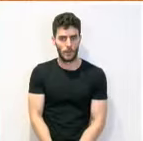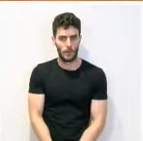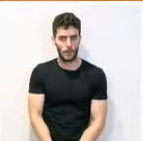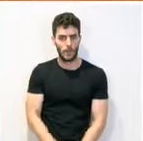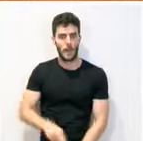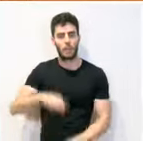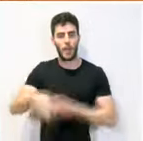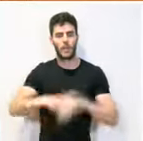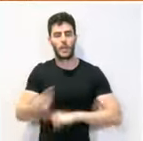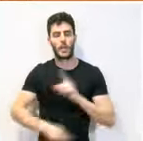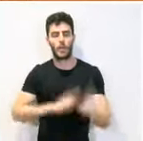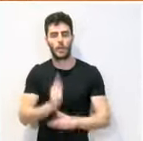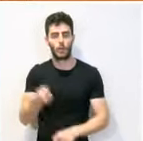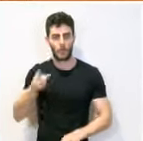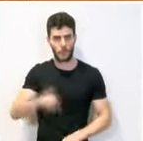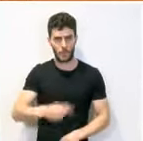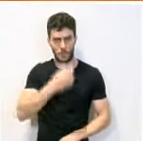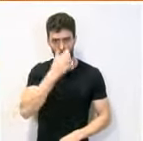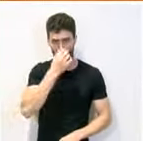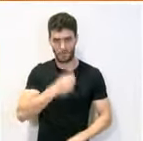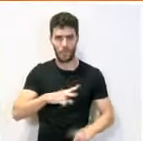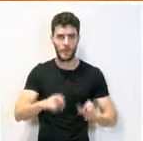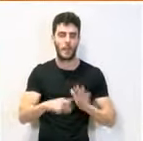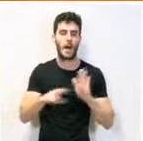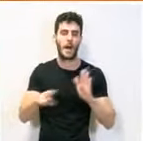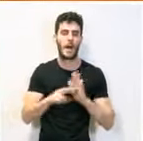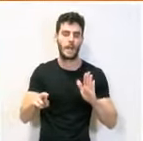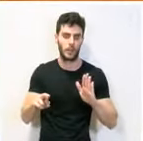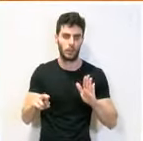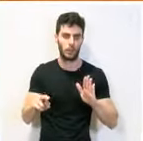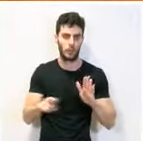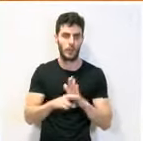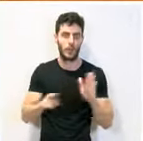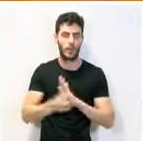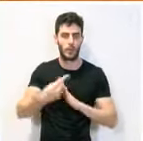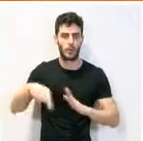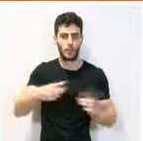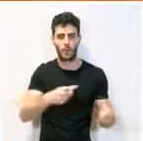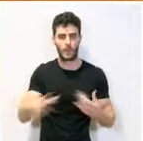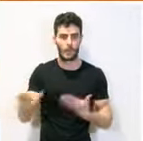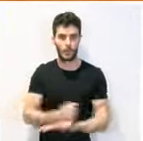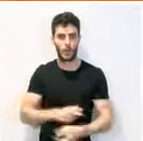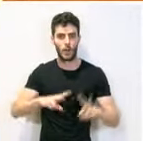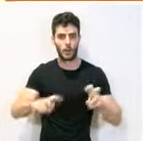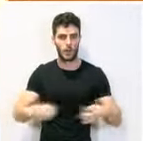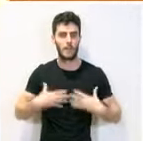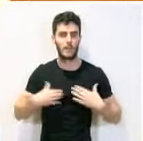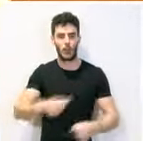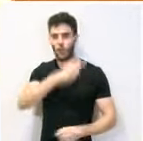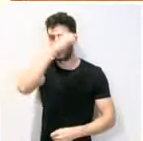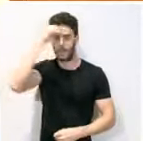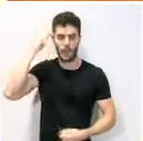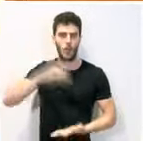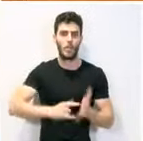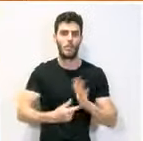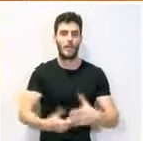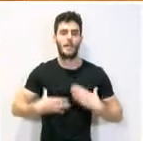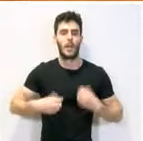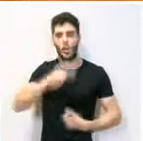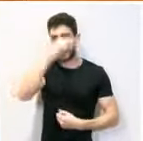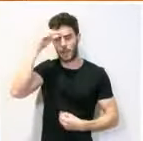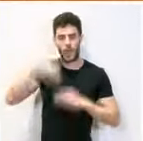votan en contra también de considerar las ratios que necesitamos todos en materia de salud mental. Han hecho un plan de salud mental, pero si